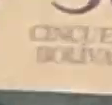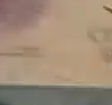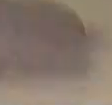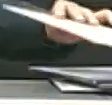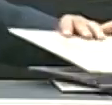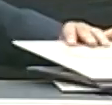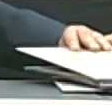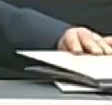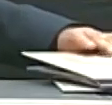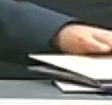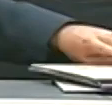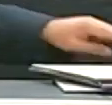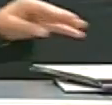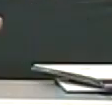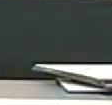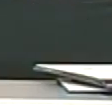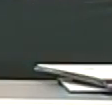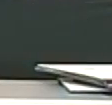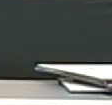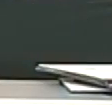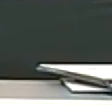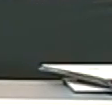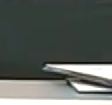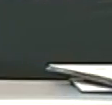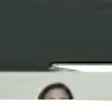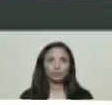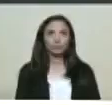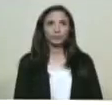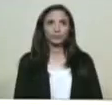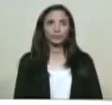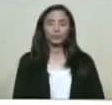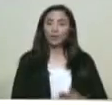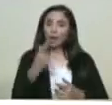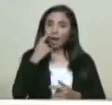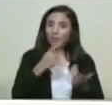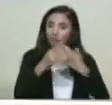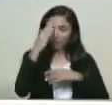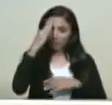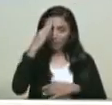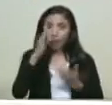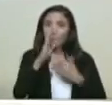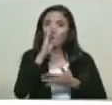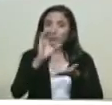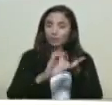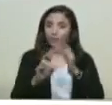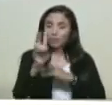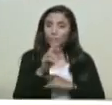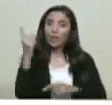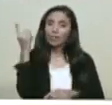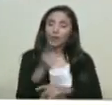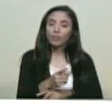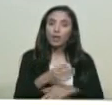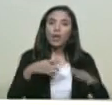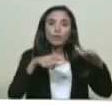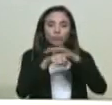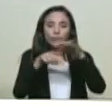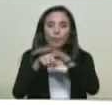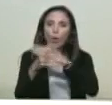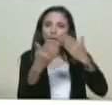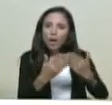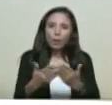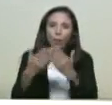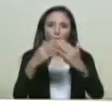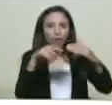¿Sabes qué debe hacer el Banco Central de Venezuela? Una sugerencia. Irse a las escuelas, llevar esta belleza a las escuelas. Coordinen con